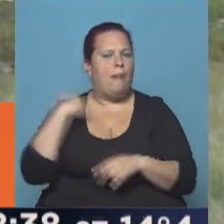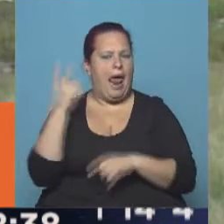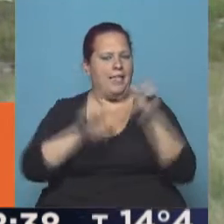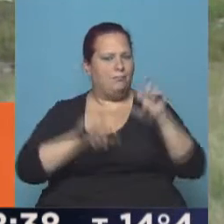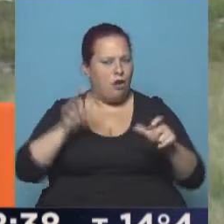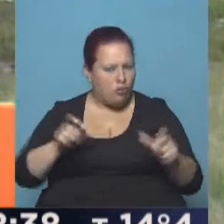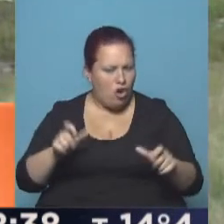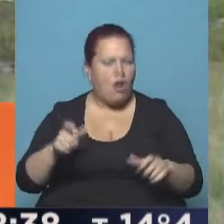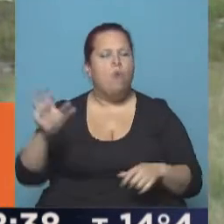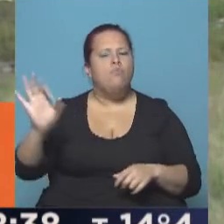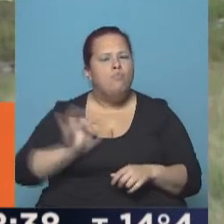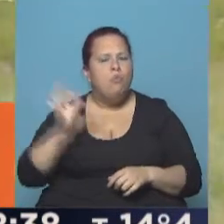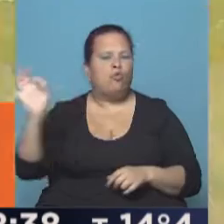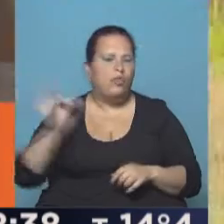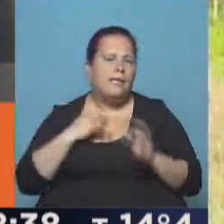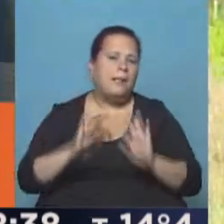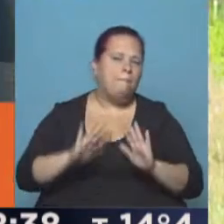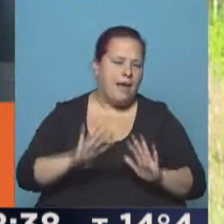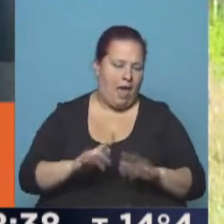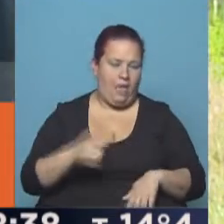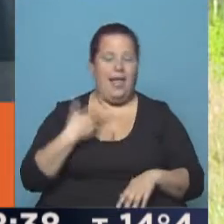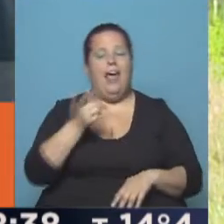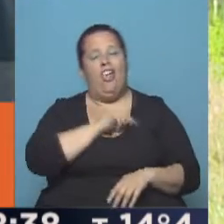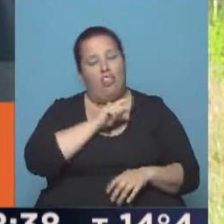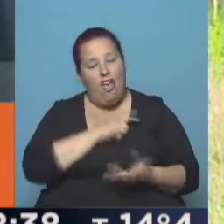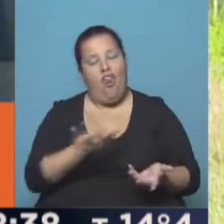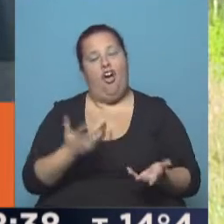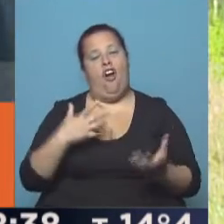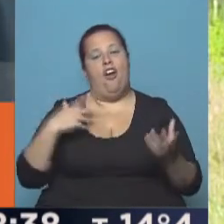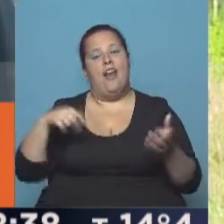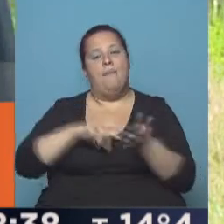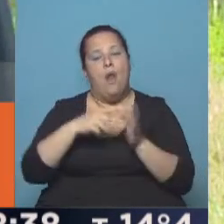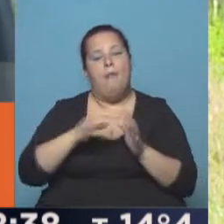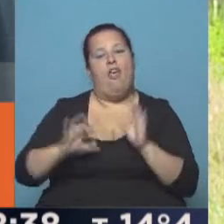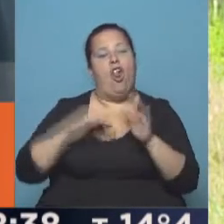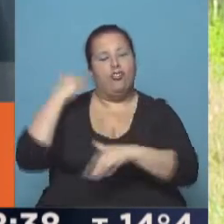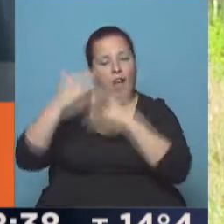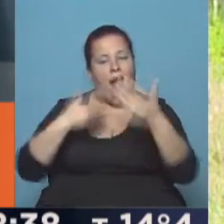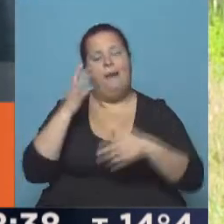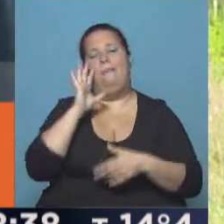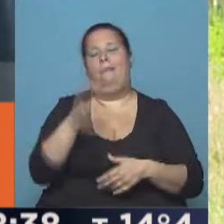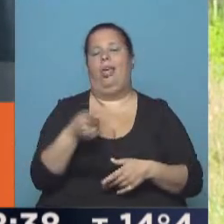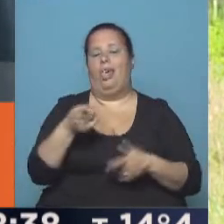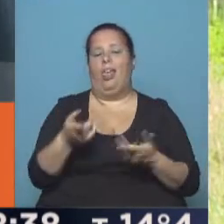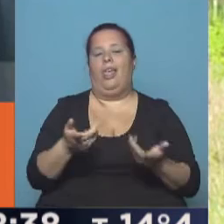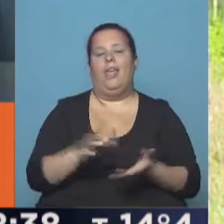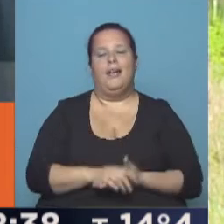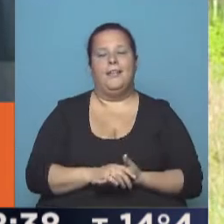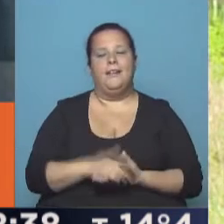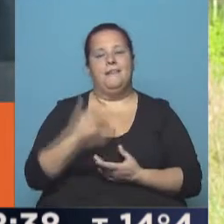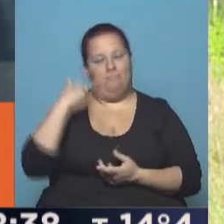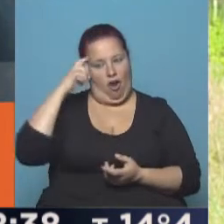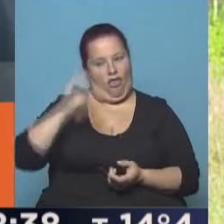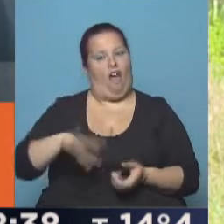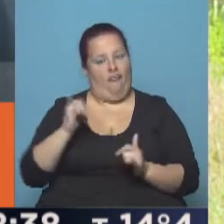gente que hace muchos años que está esperando. Lastimosamente, la coyuntura de los años nos ha enseñado a